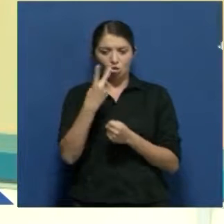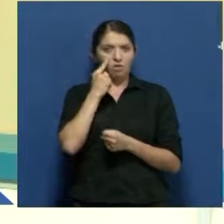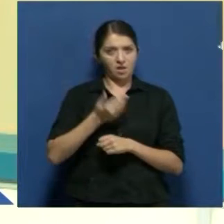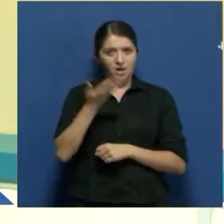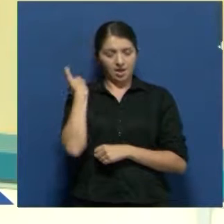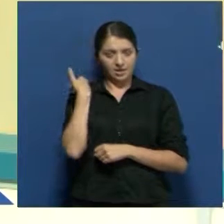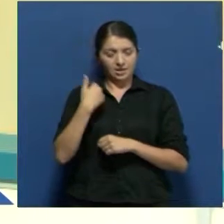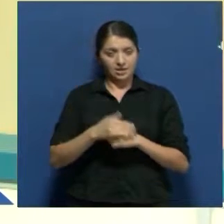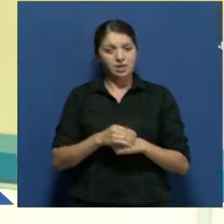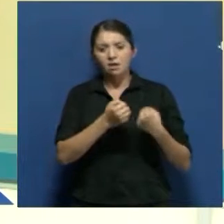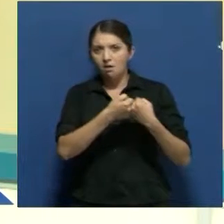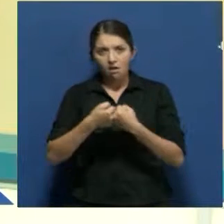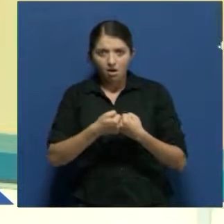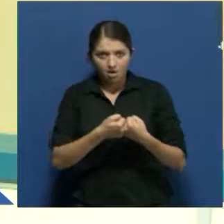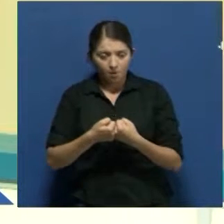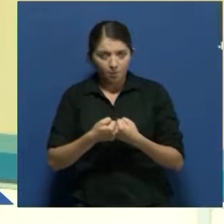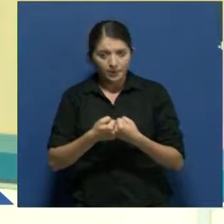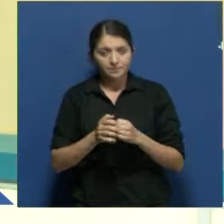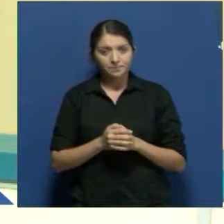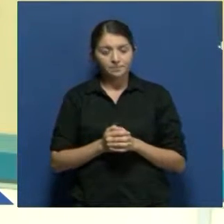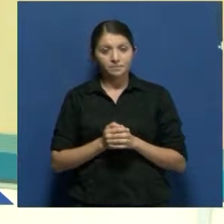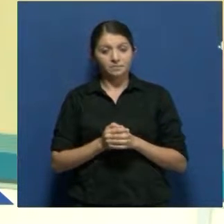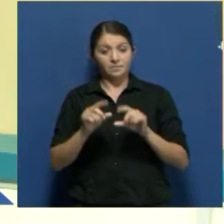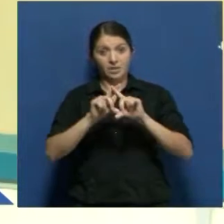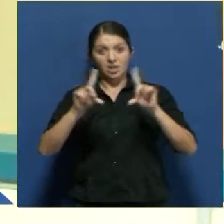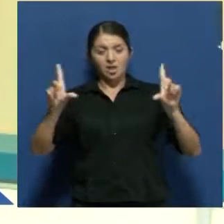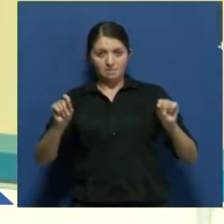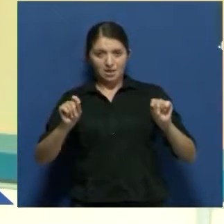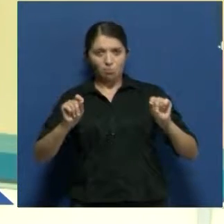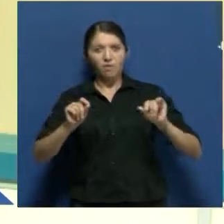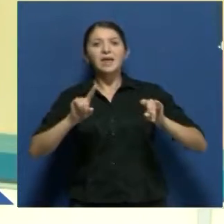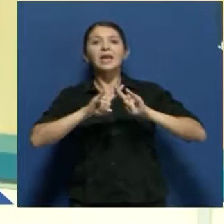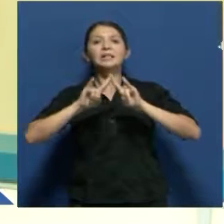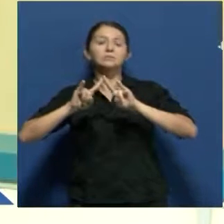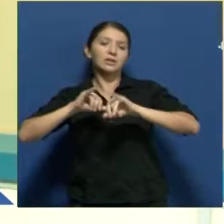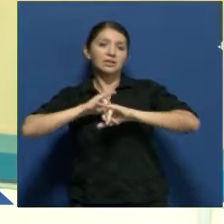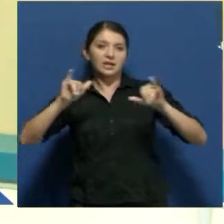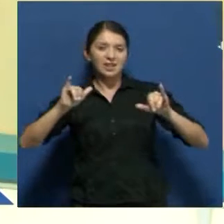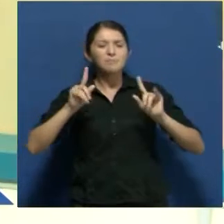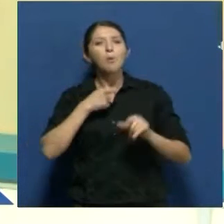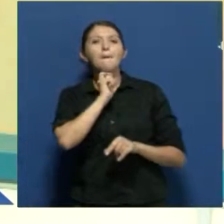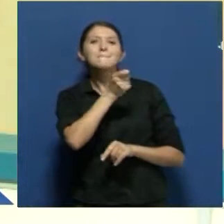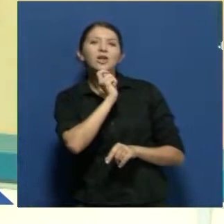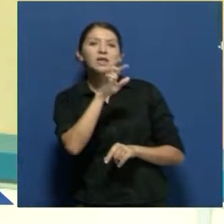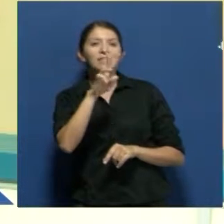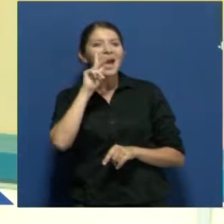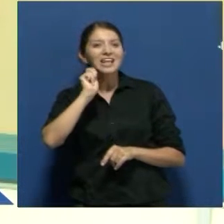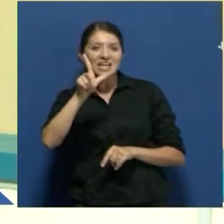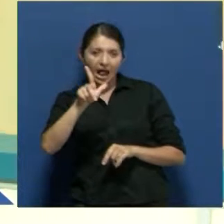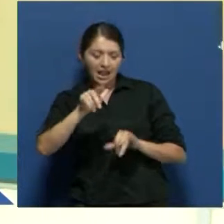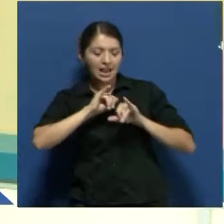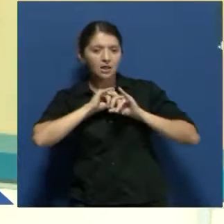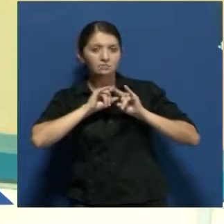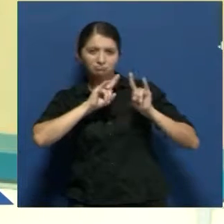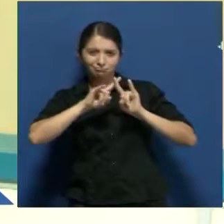crónica del sitio Big Bang News, el sitio de Jorge Rial, ¿no? Toda una novedad, digamos, de